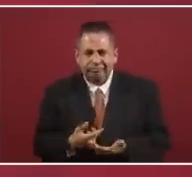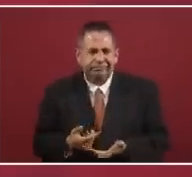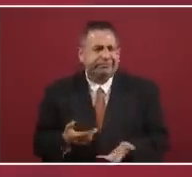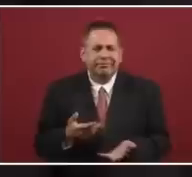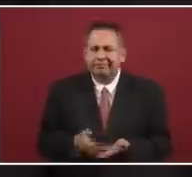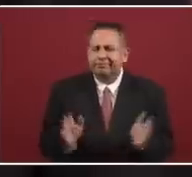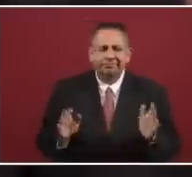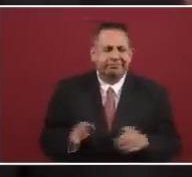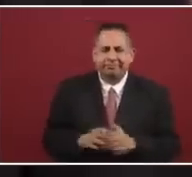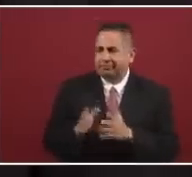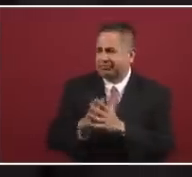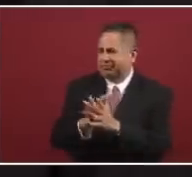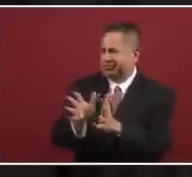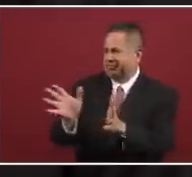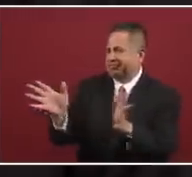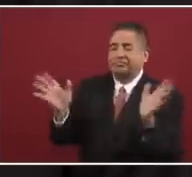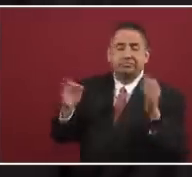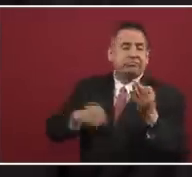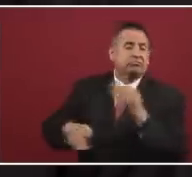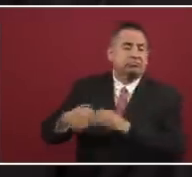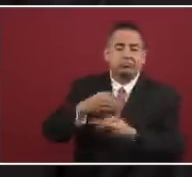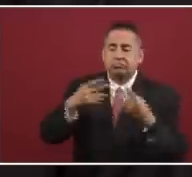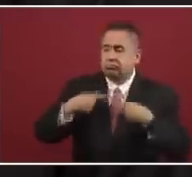es de toda la población,